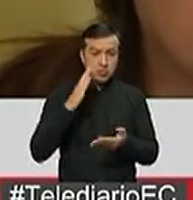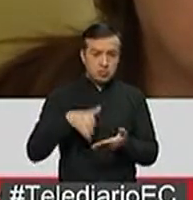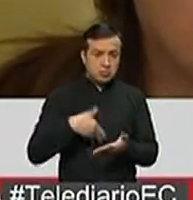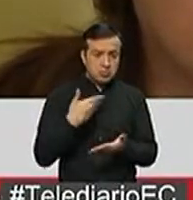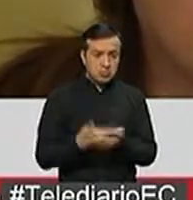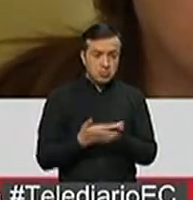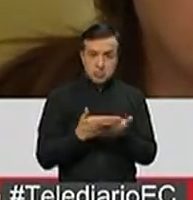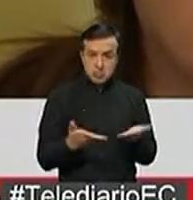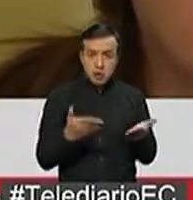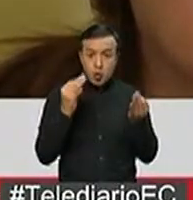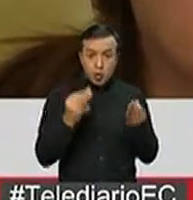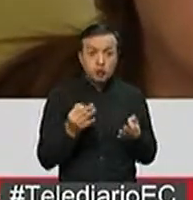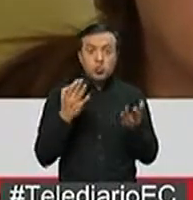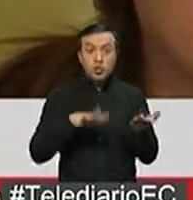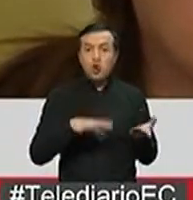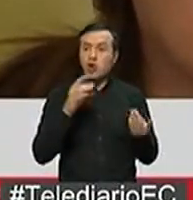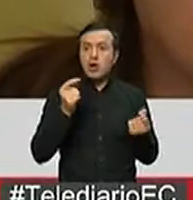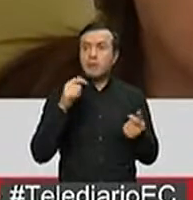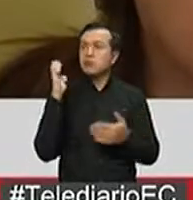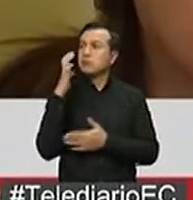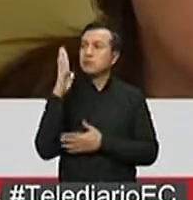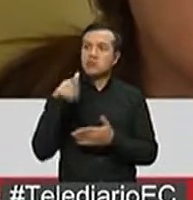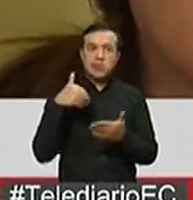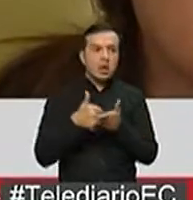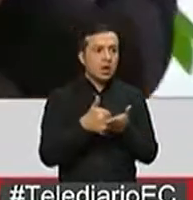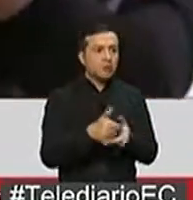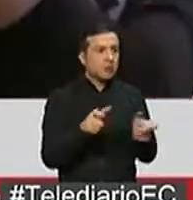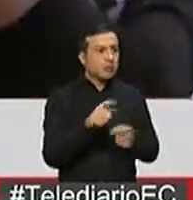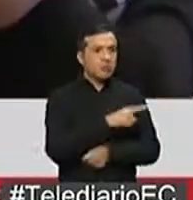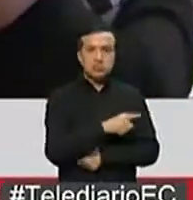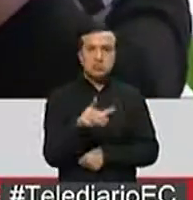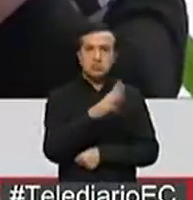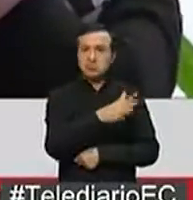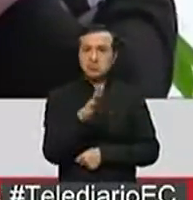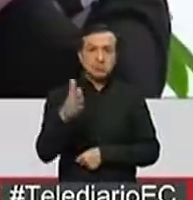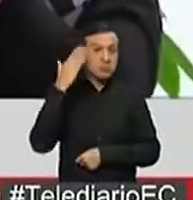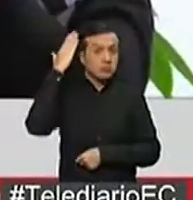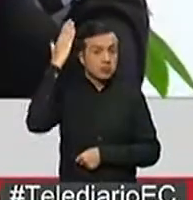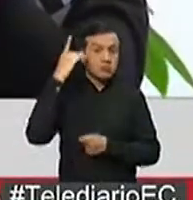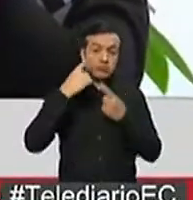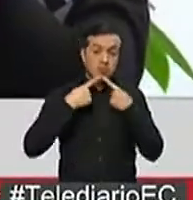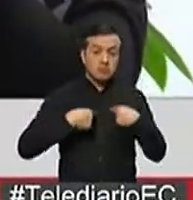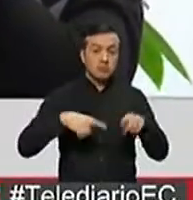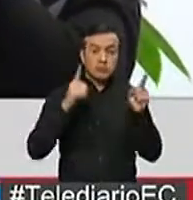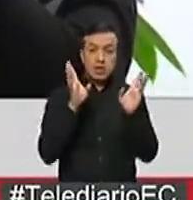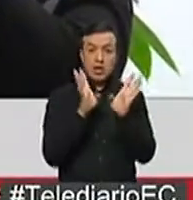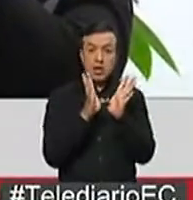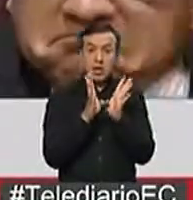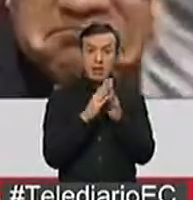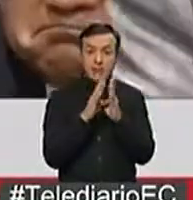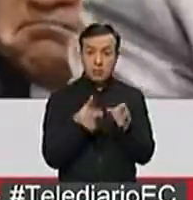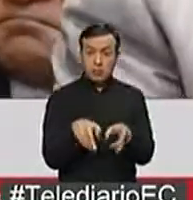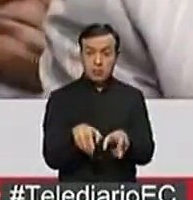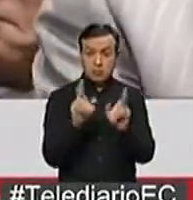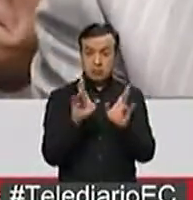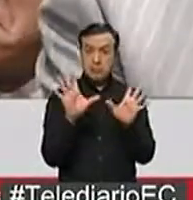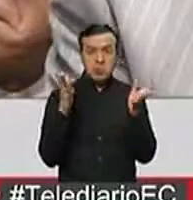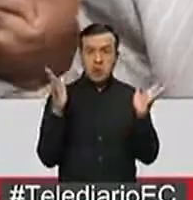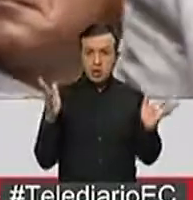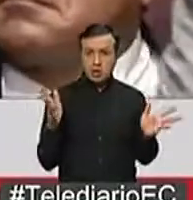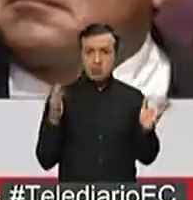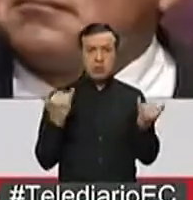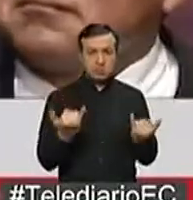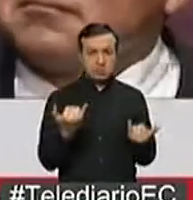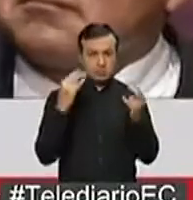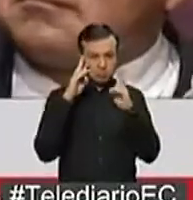no por resguardo a la seguridad. El alcalde sostuvo que el evento no tenía autorización. Estamos